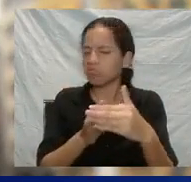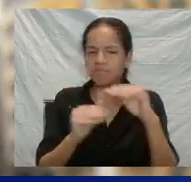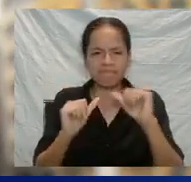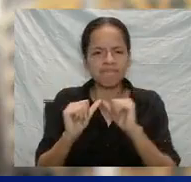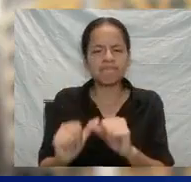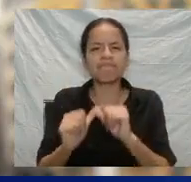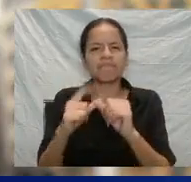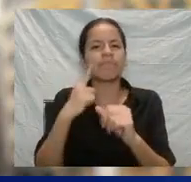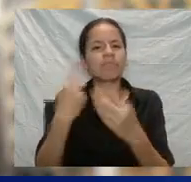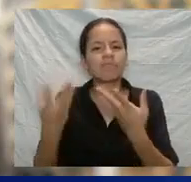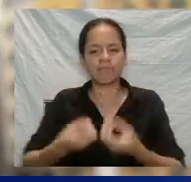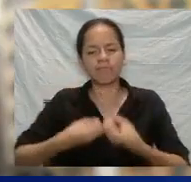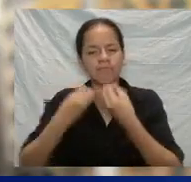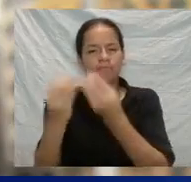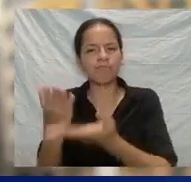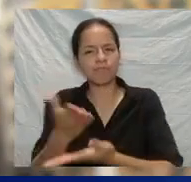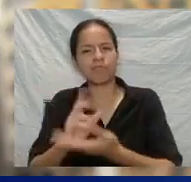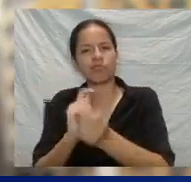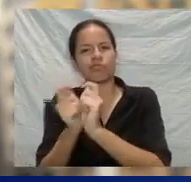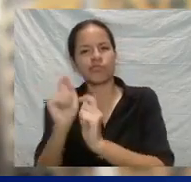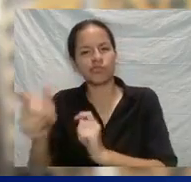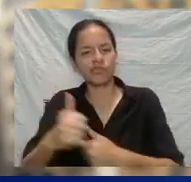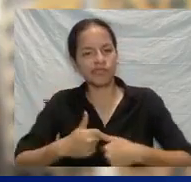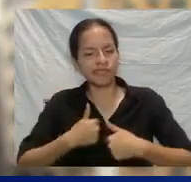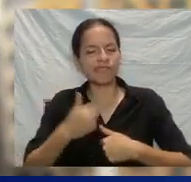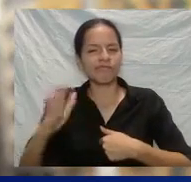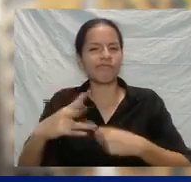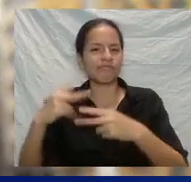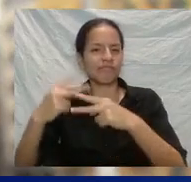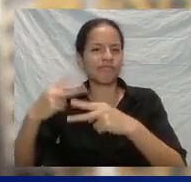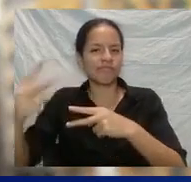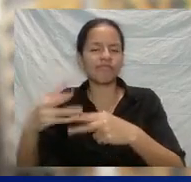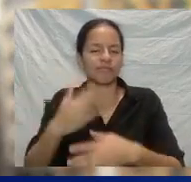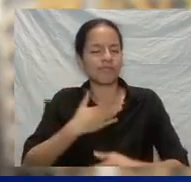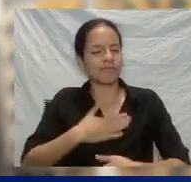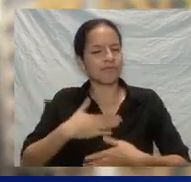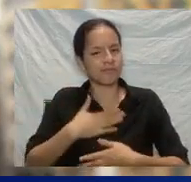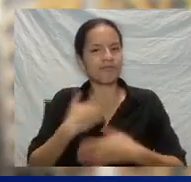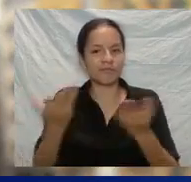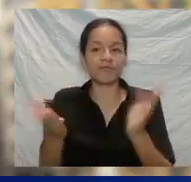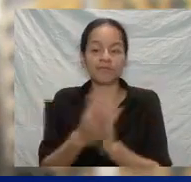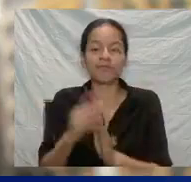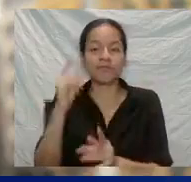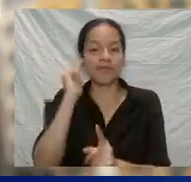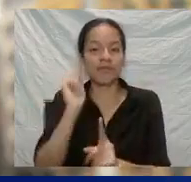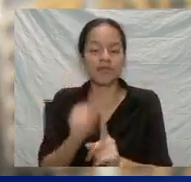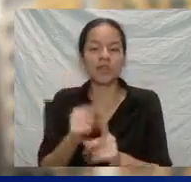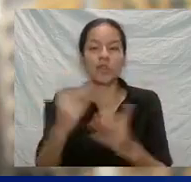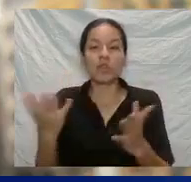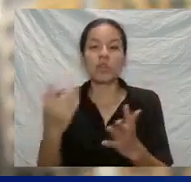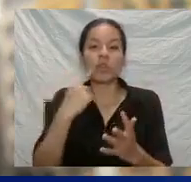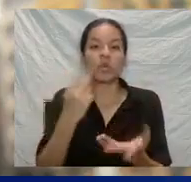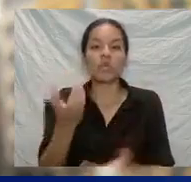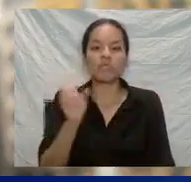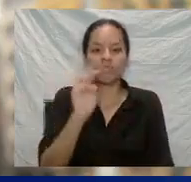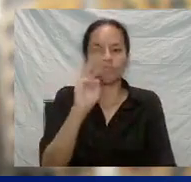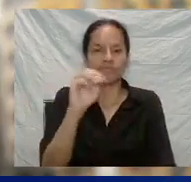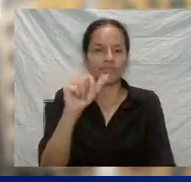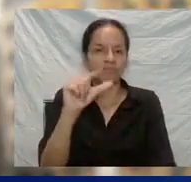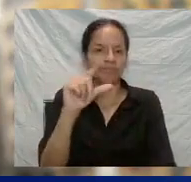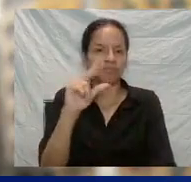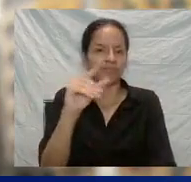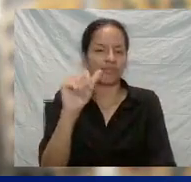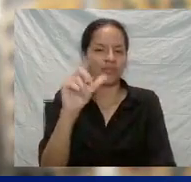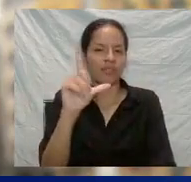todos nuestros vecinos pues hay un proyecto en el cual estamos trabajando sin la estabilidad del talud en magdalena tiene un avance